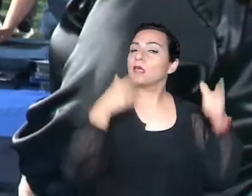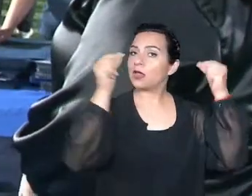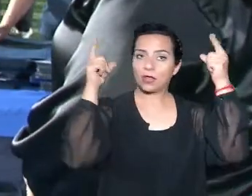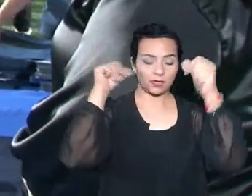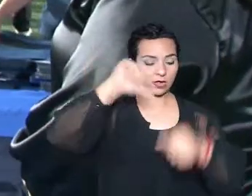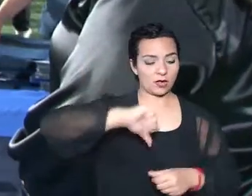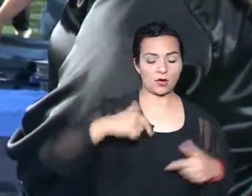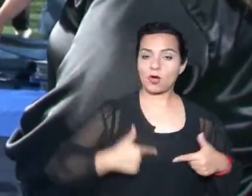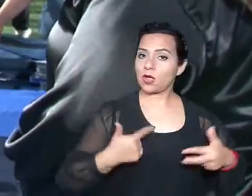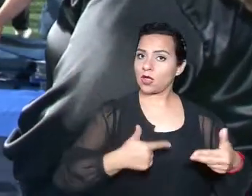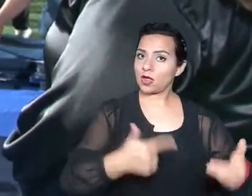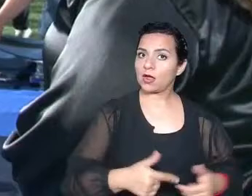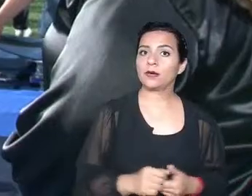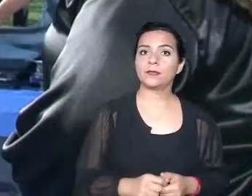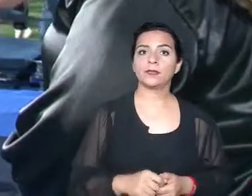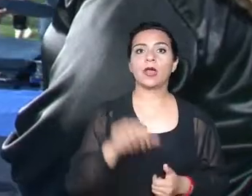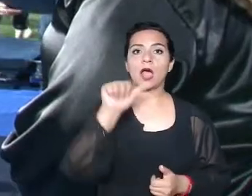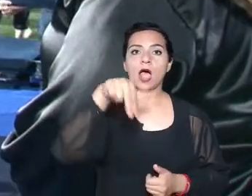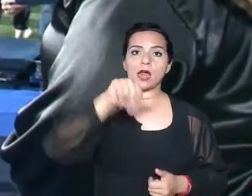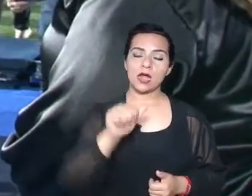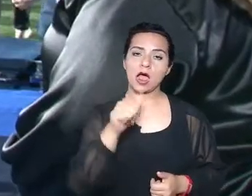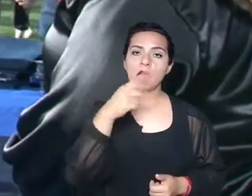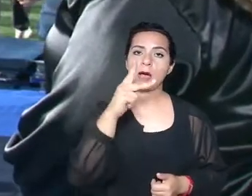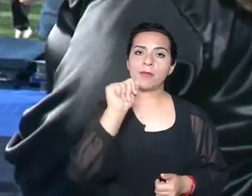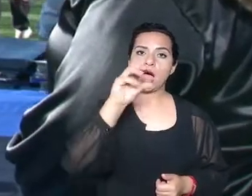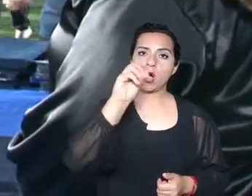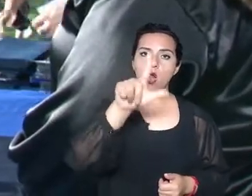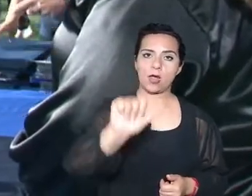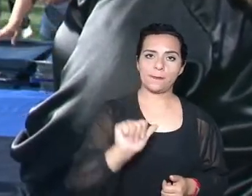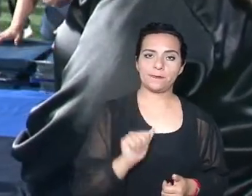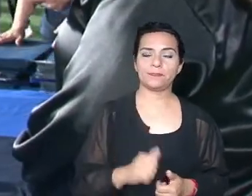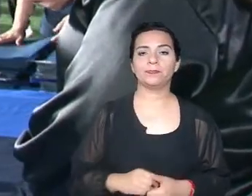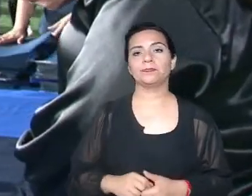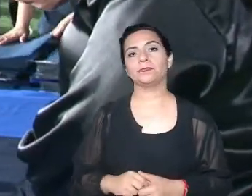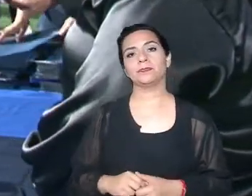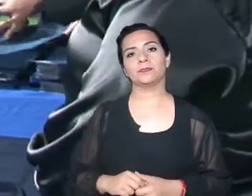Egresada de esta generación es Ana Paola Flores Félix.